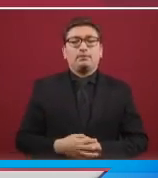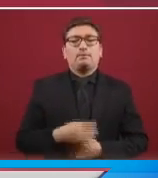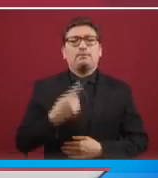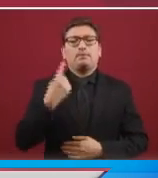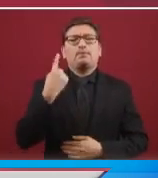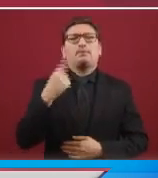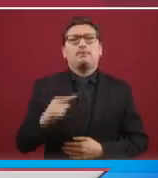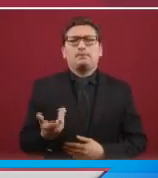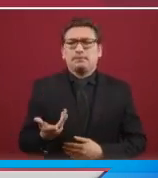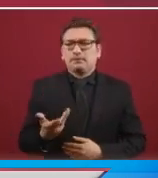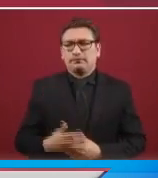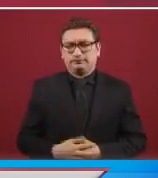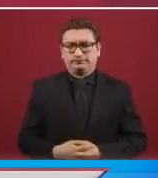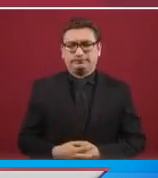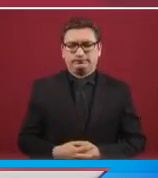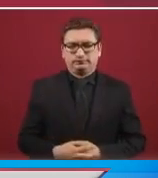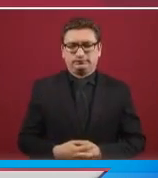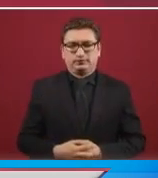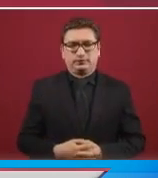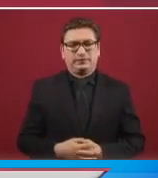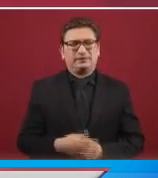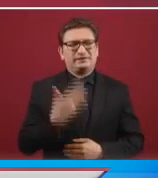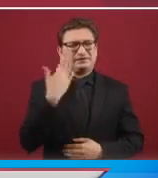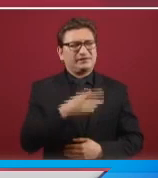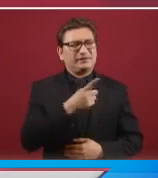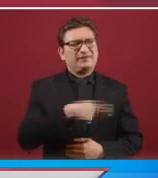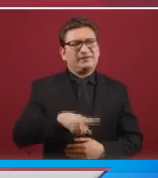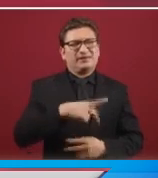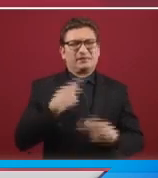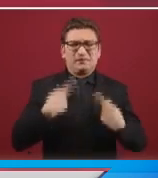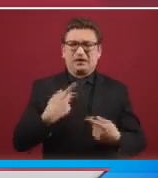enfrentar el sabotaje legal